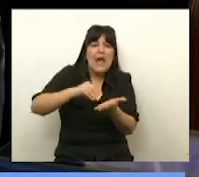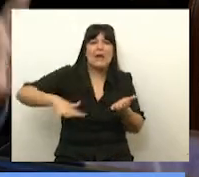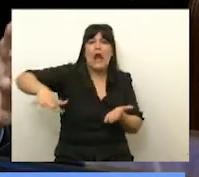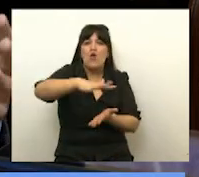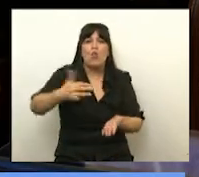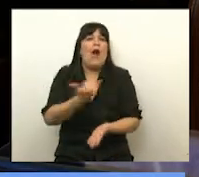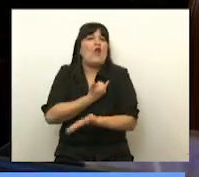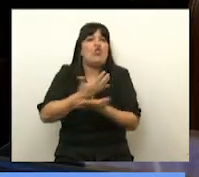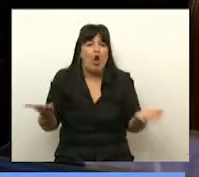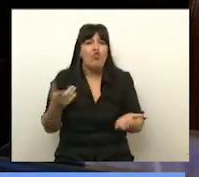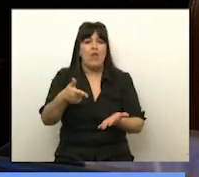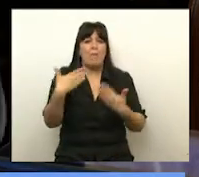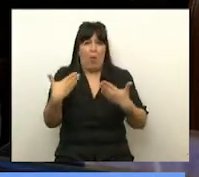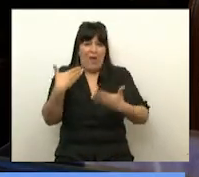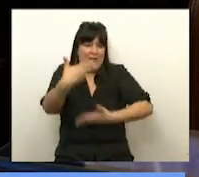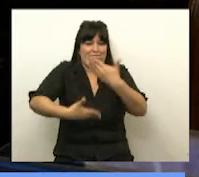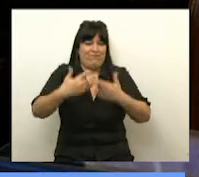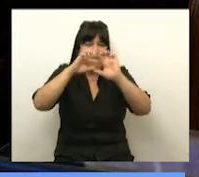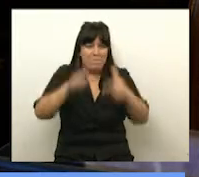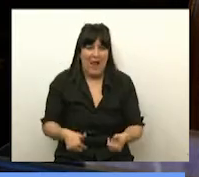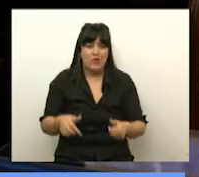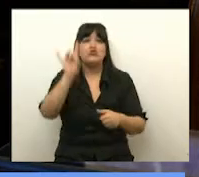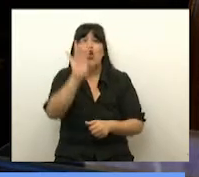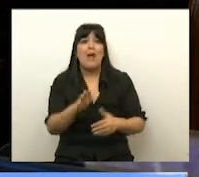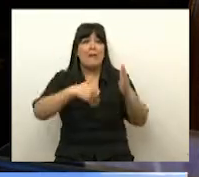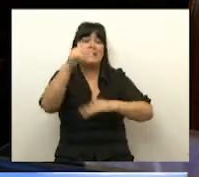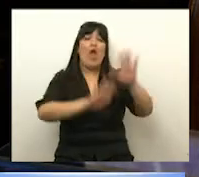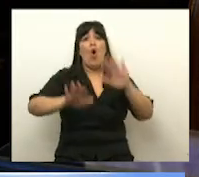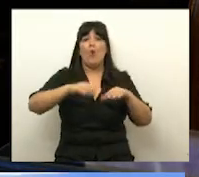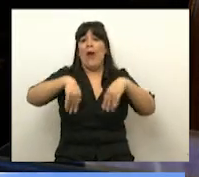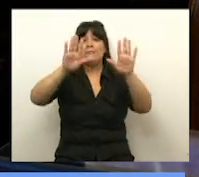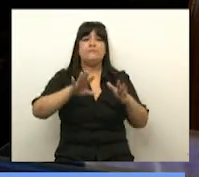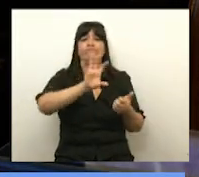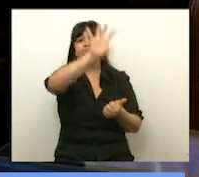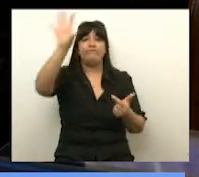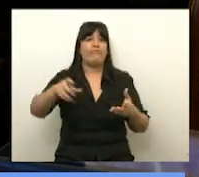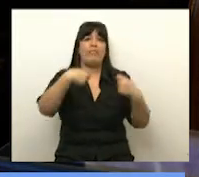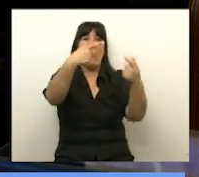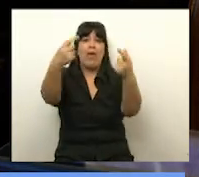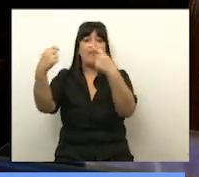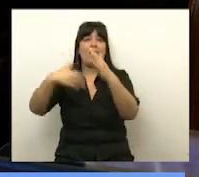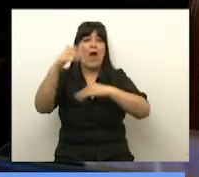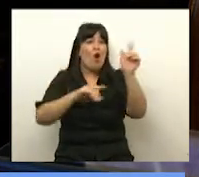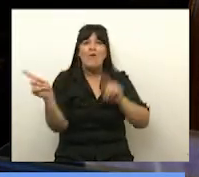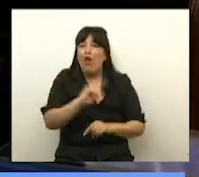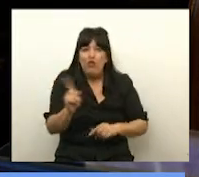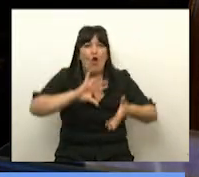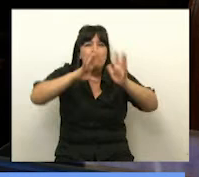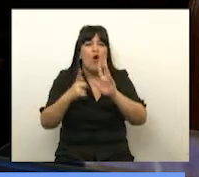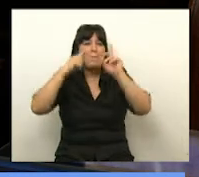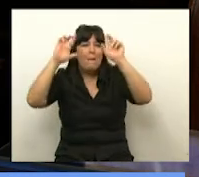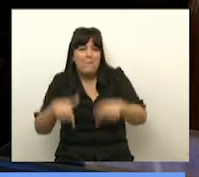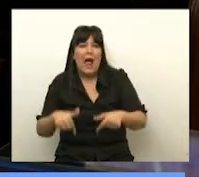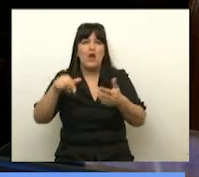obra desde el Estado? No es solamente para hacer obras, sino es una visión de llevar adelante